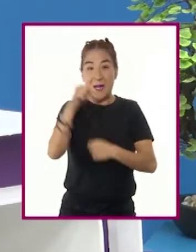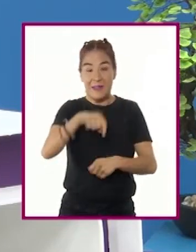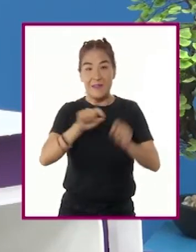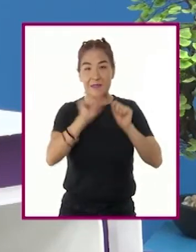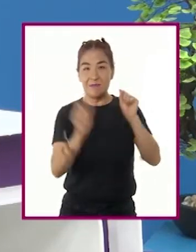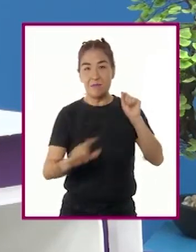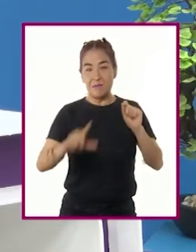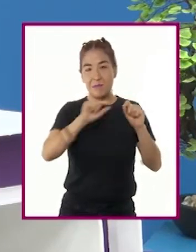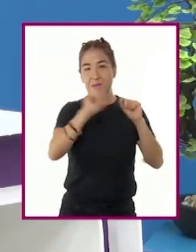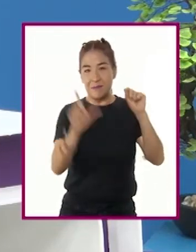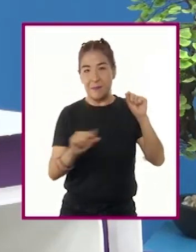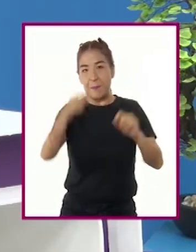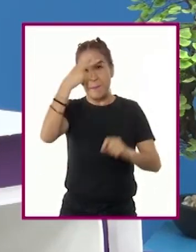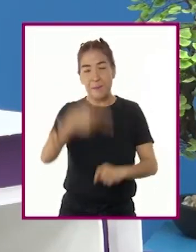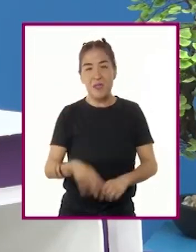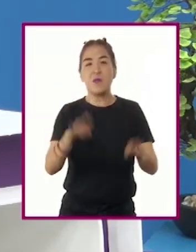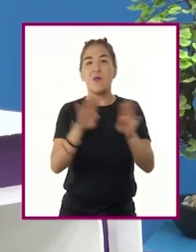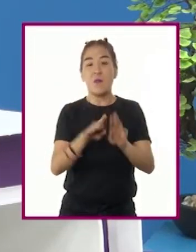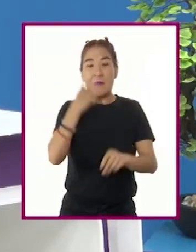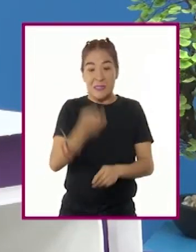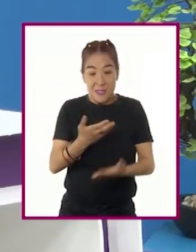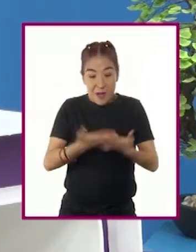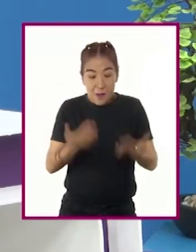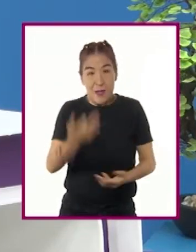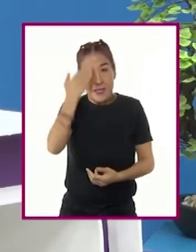el presente y de cara al futuro.